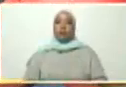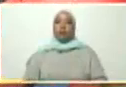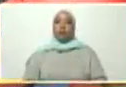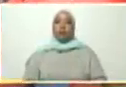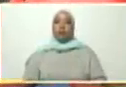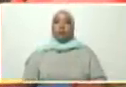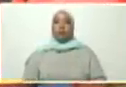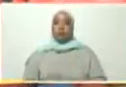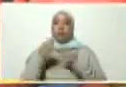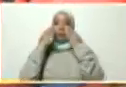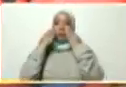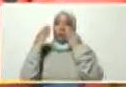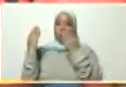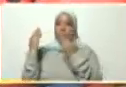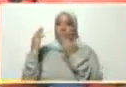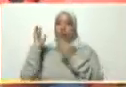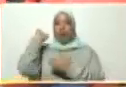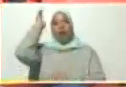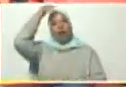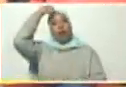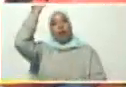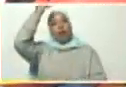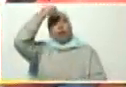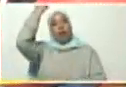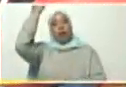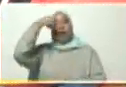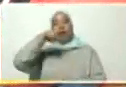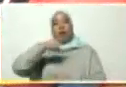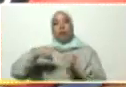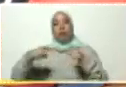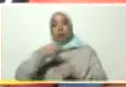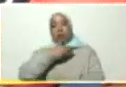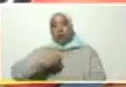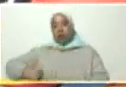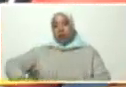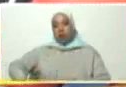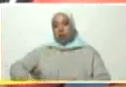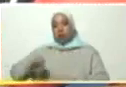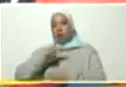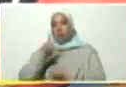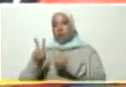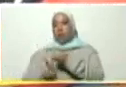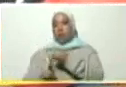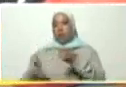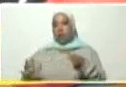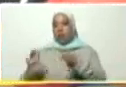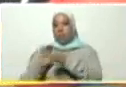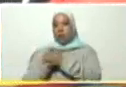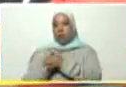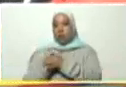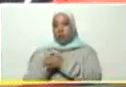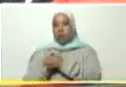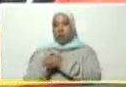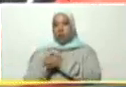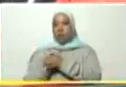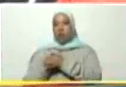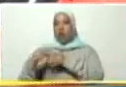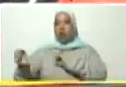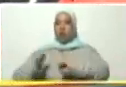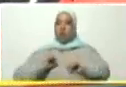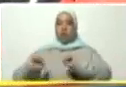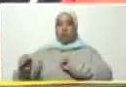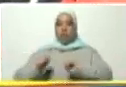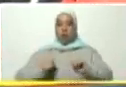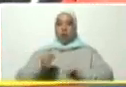examen compañero Héctor Rodríguez vicepresidente de alianzas y movimientos sociales